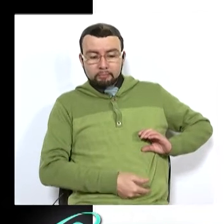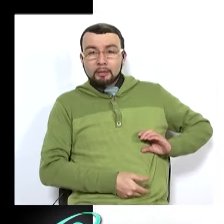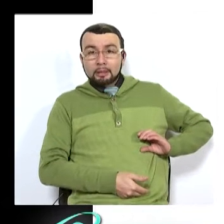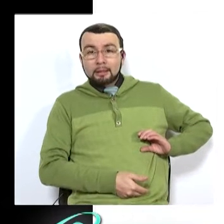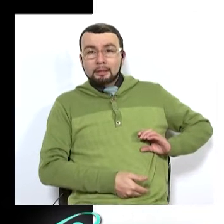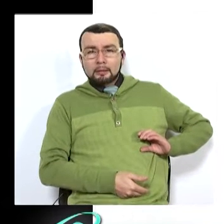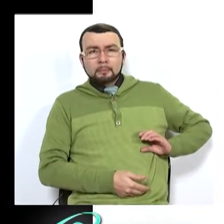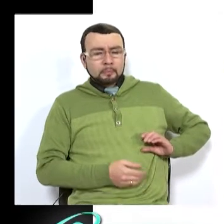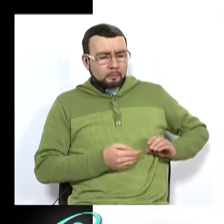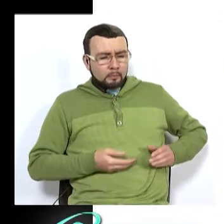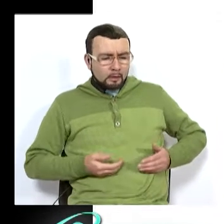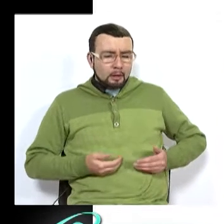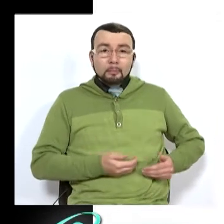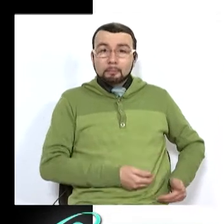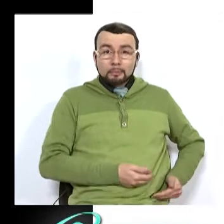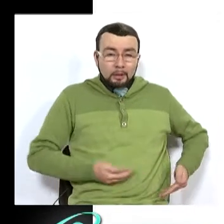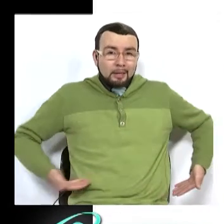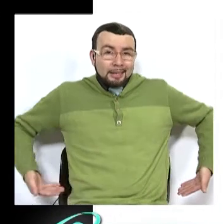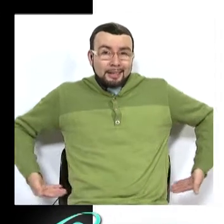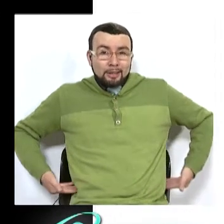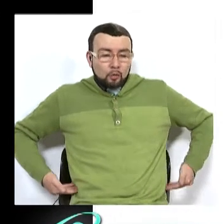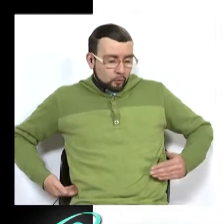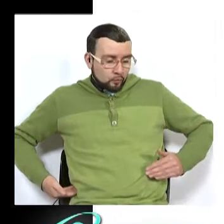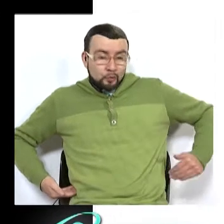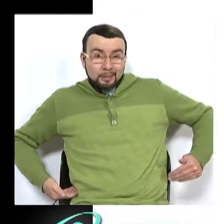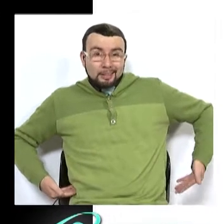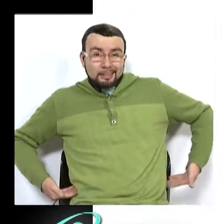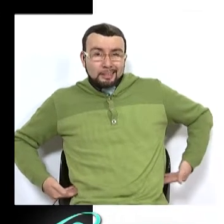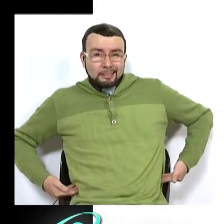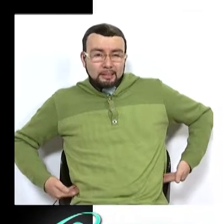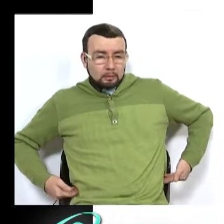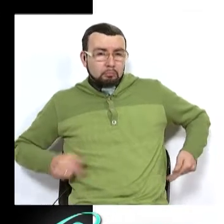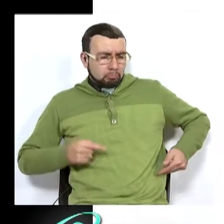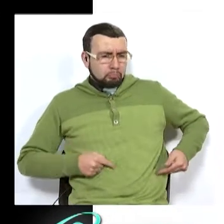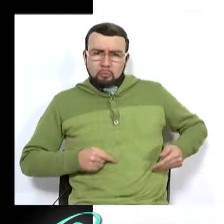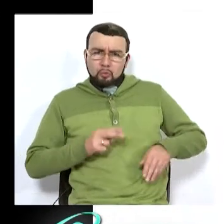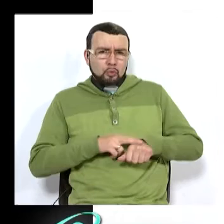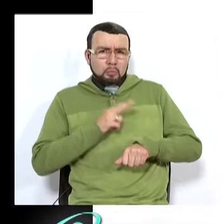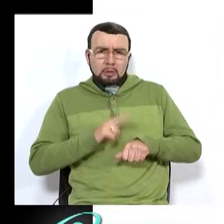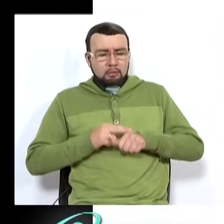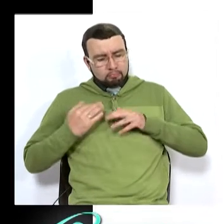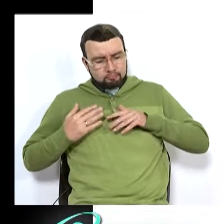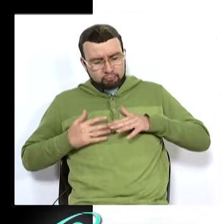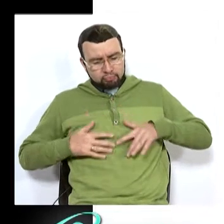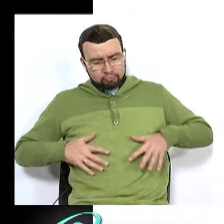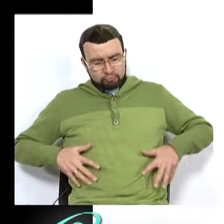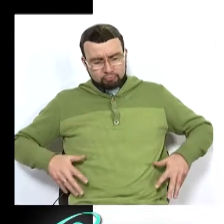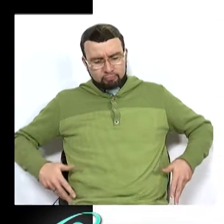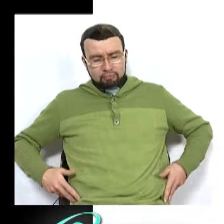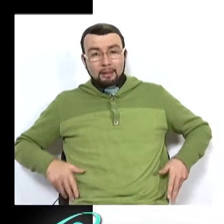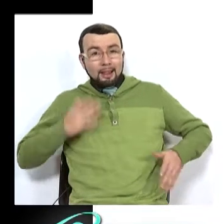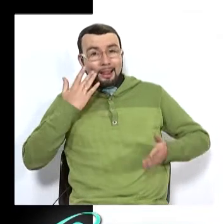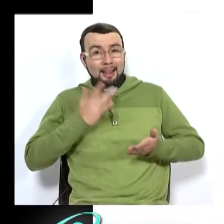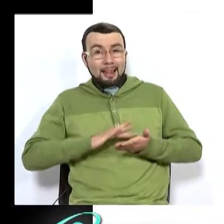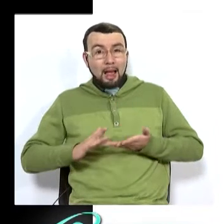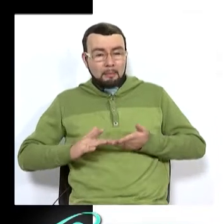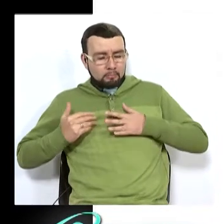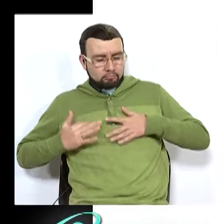encontramos el polo del riñón izquierdo con su proceso inicial de